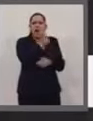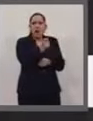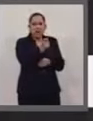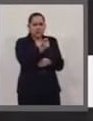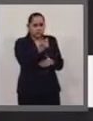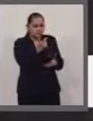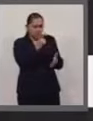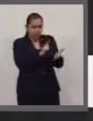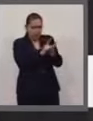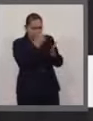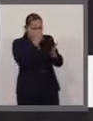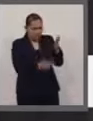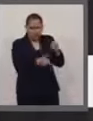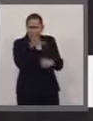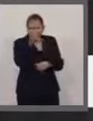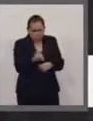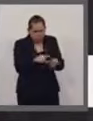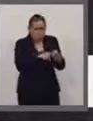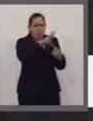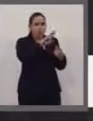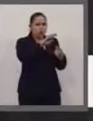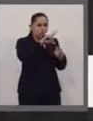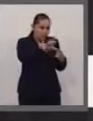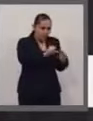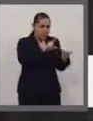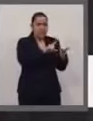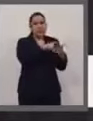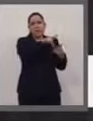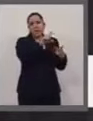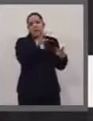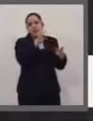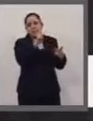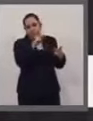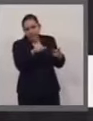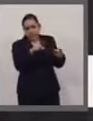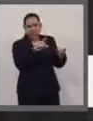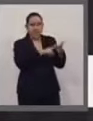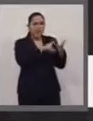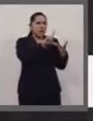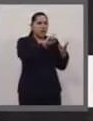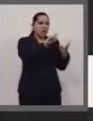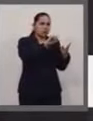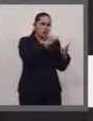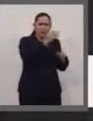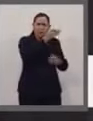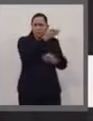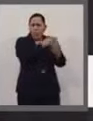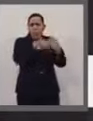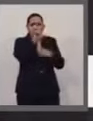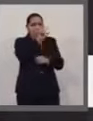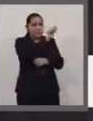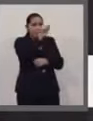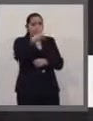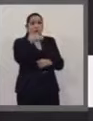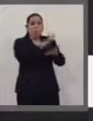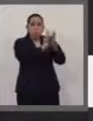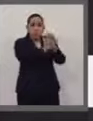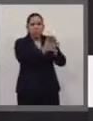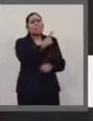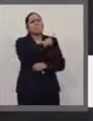Enrique Peña Nieto, Lozoya Talman y todos los que han incurrido en actos de corrupción tendrán que responder ante la